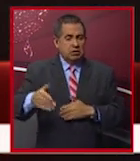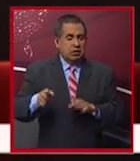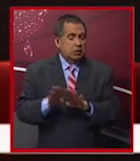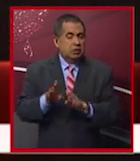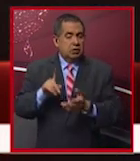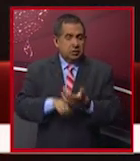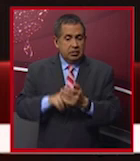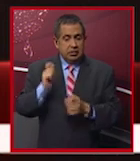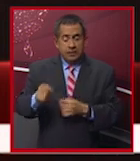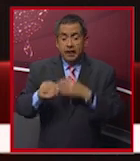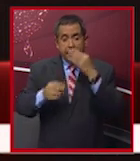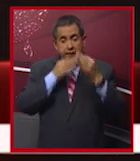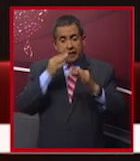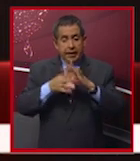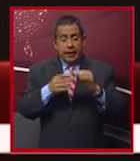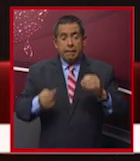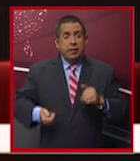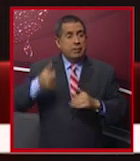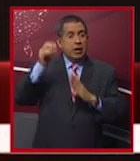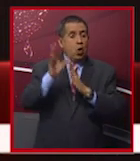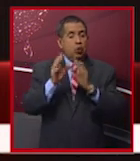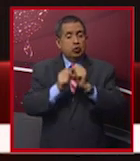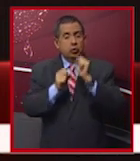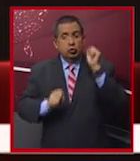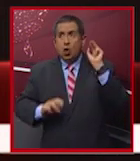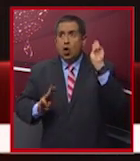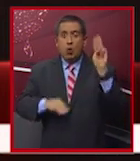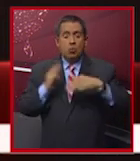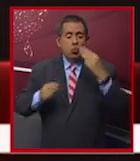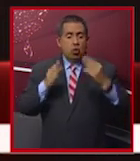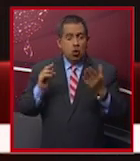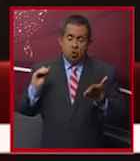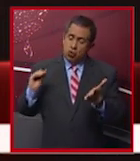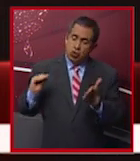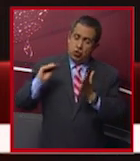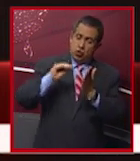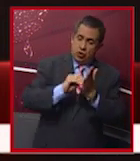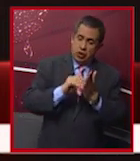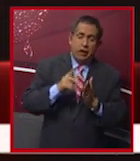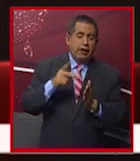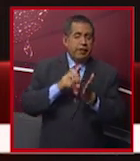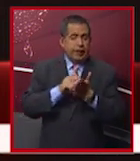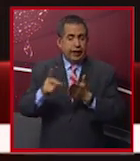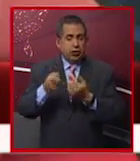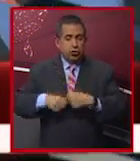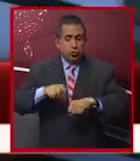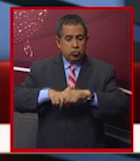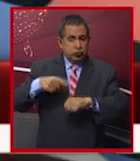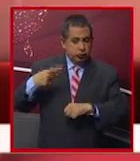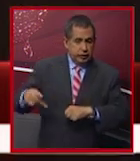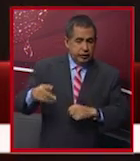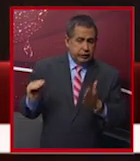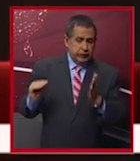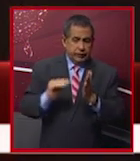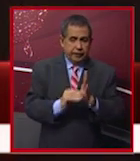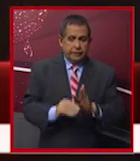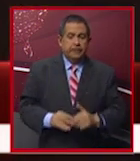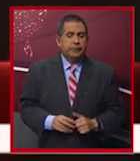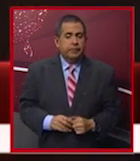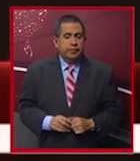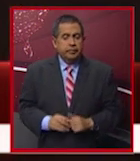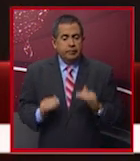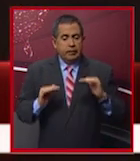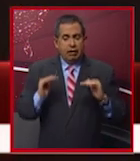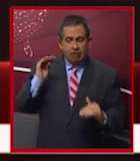fue la promulgación de la primera Constitución en el mundo en incorporar los derechos sociales. La